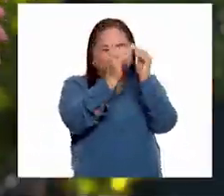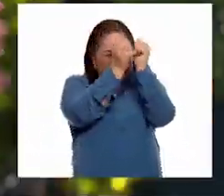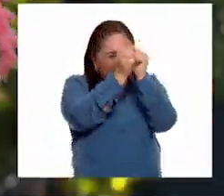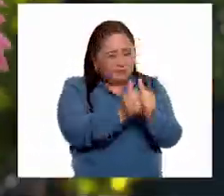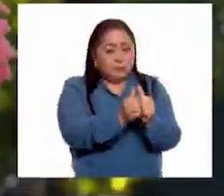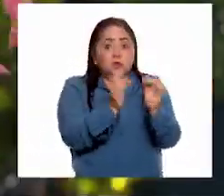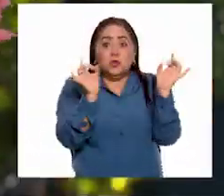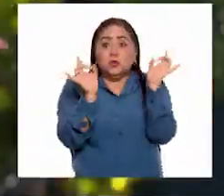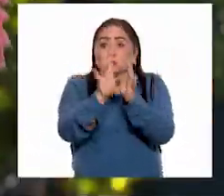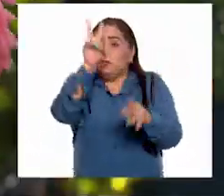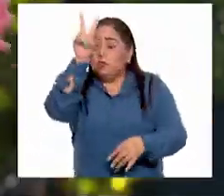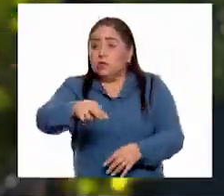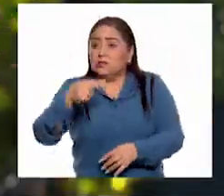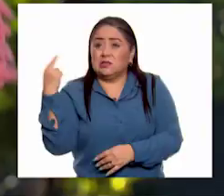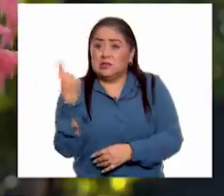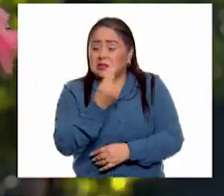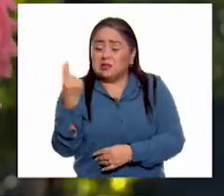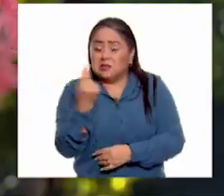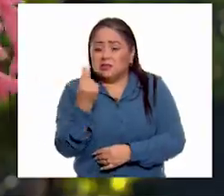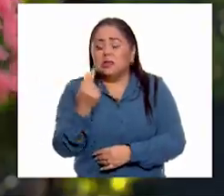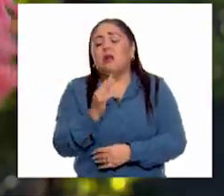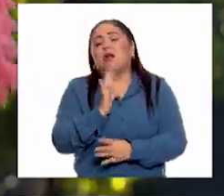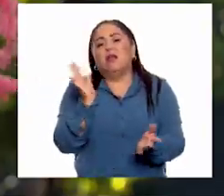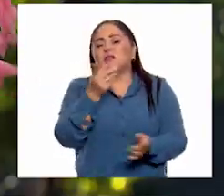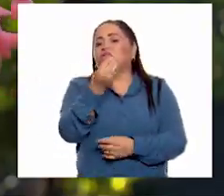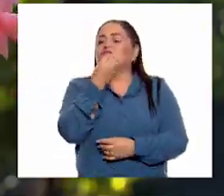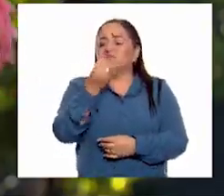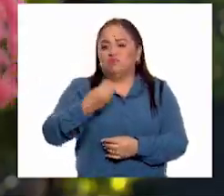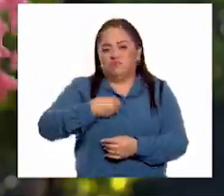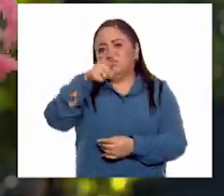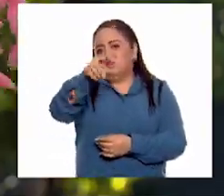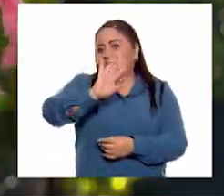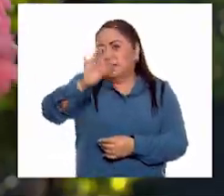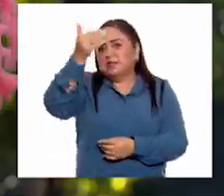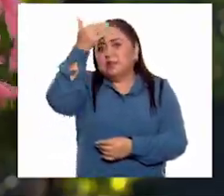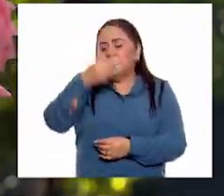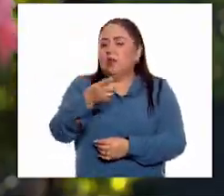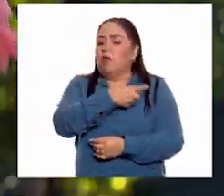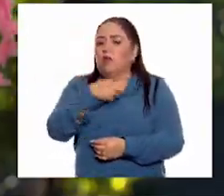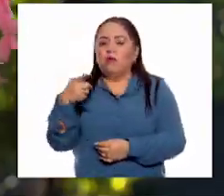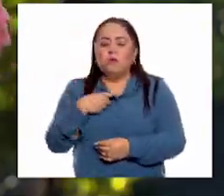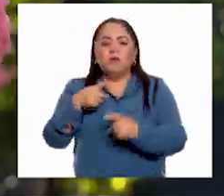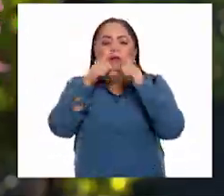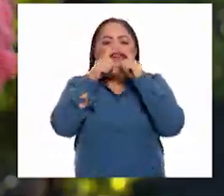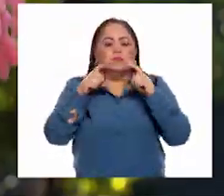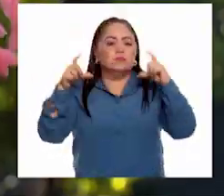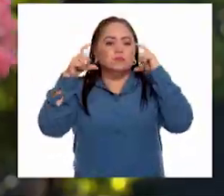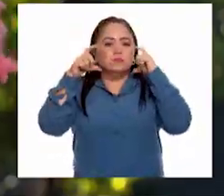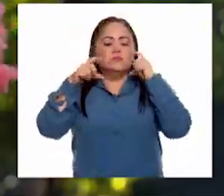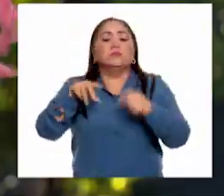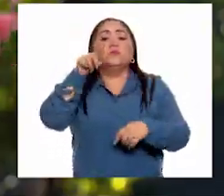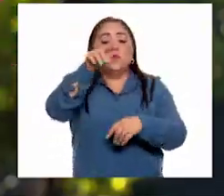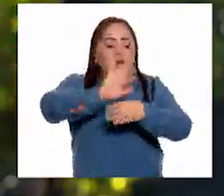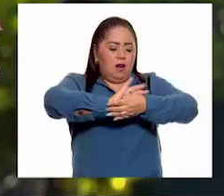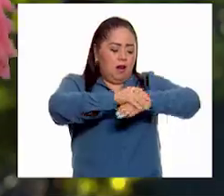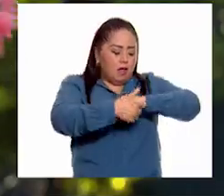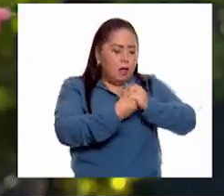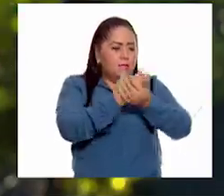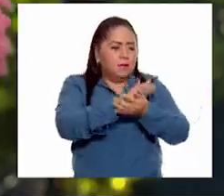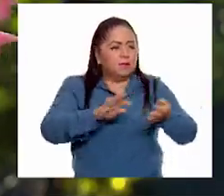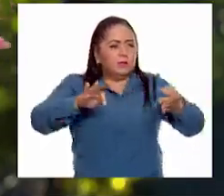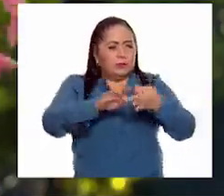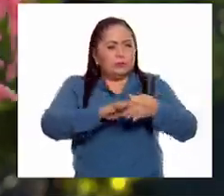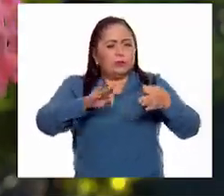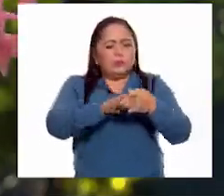salir de casa a menos que sea muy necesario. Si lo haces, utiliza el cubrebocas. Lava